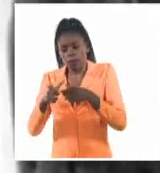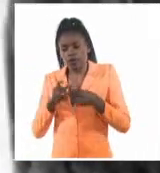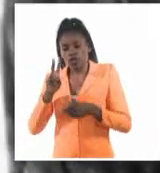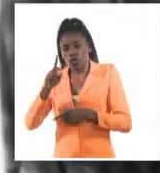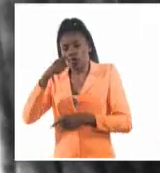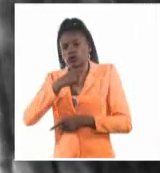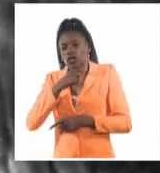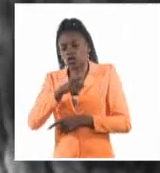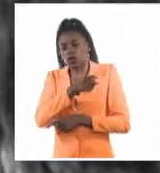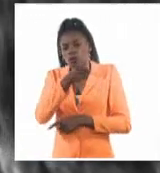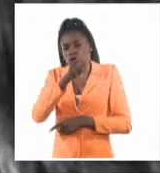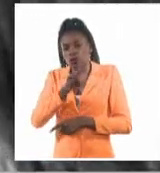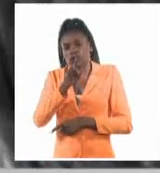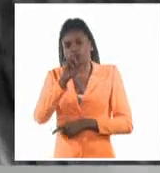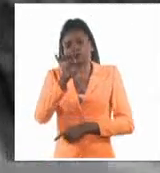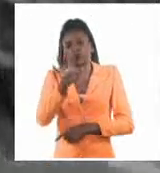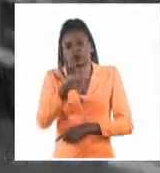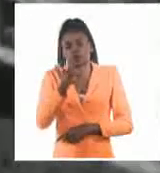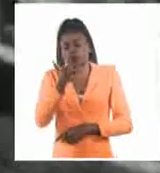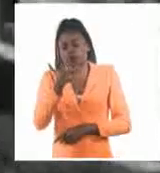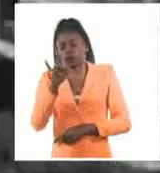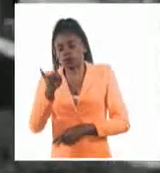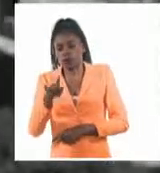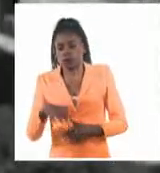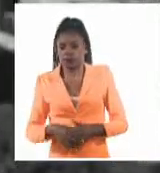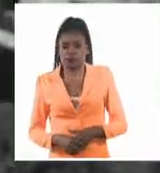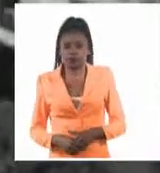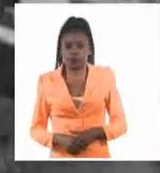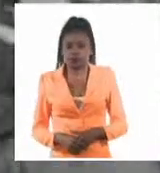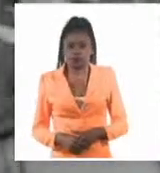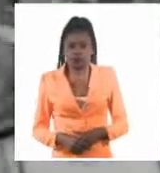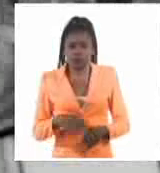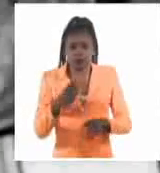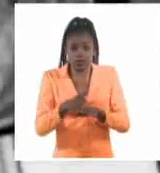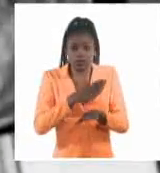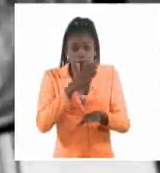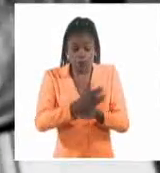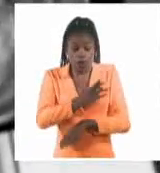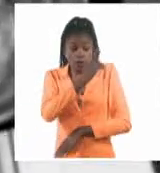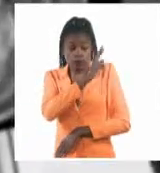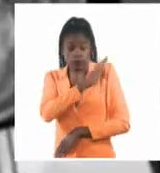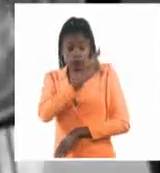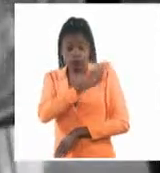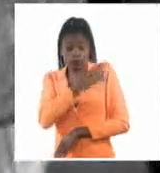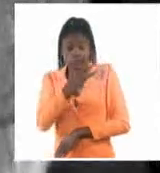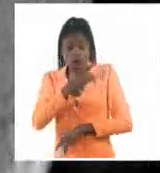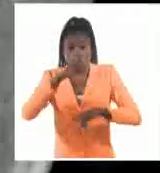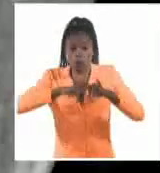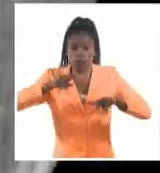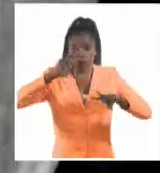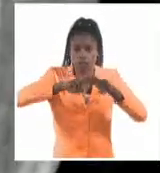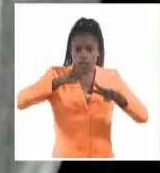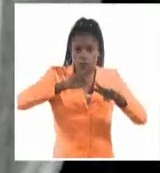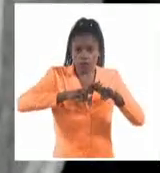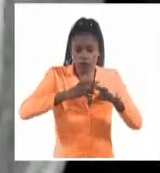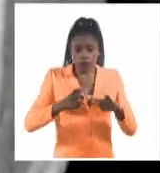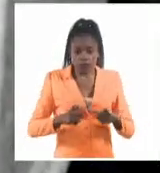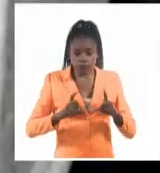de 1959. Fue mientras ocupaba el cargo de rector de la Universidad de La Habana que las entregó